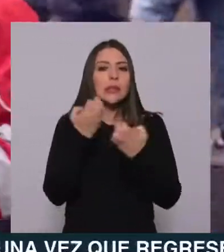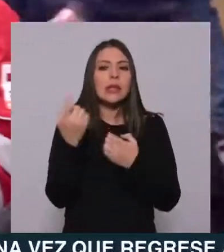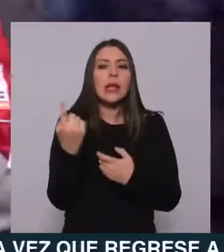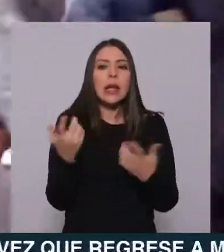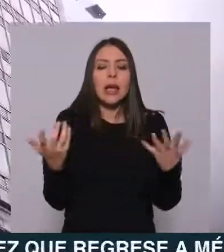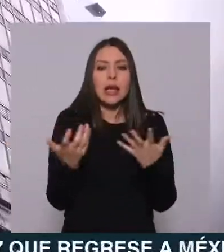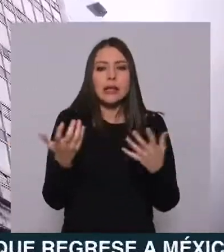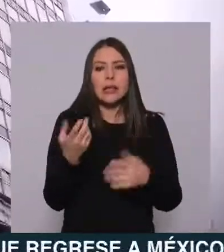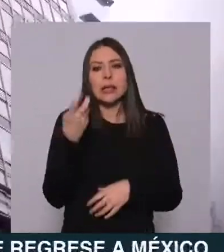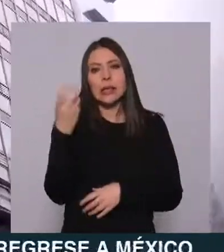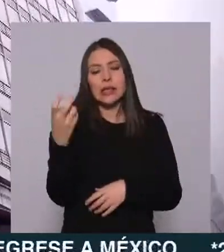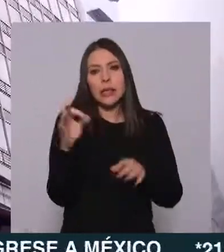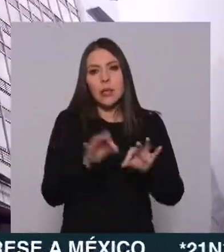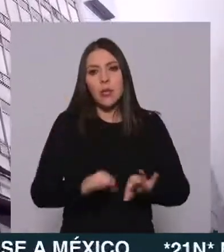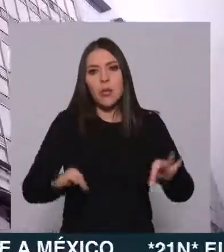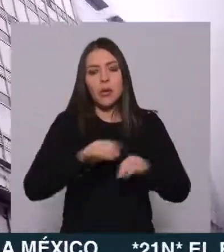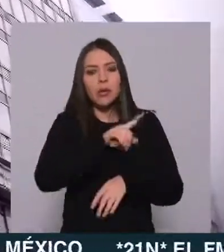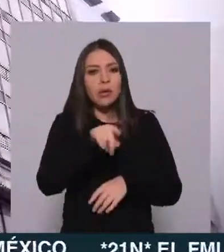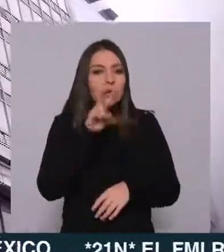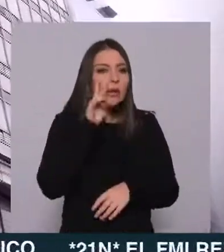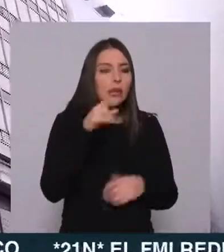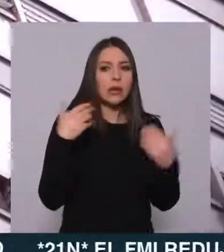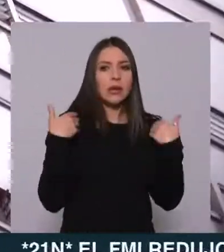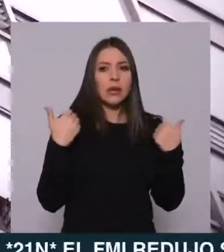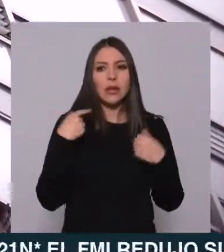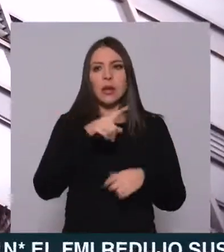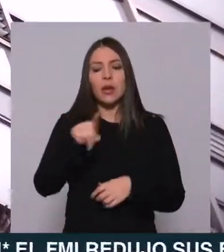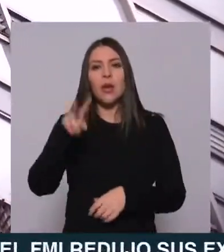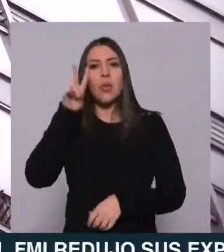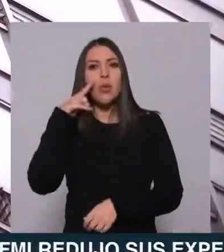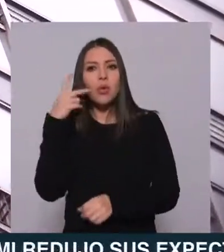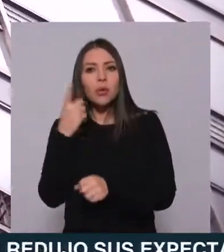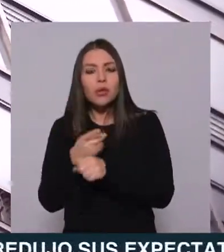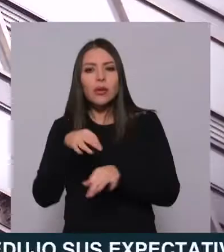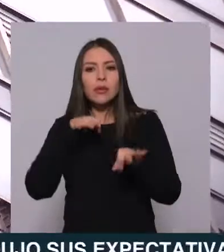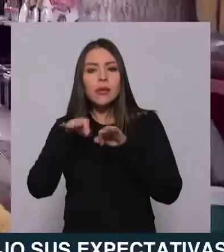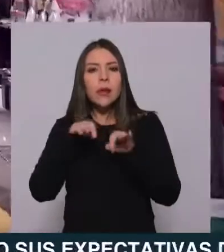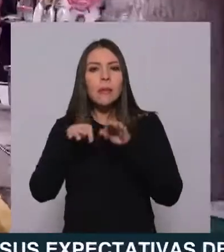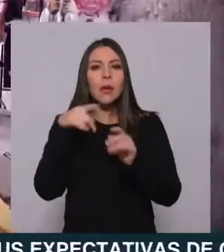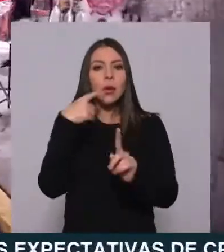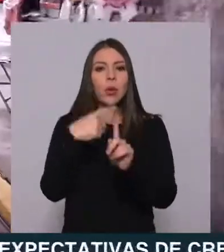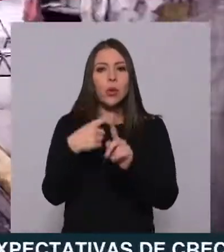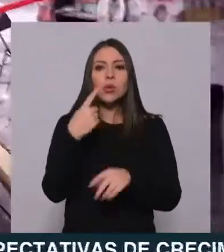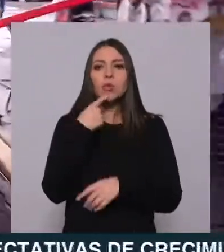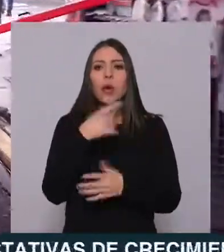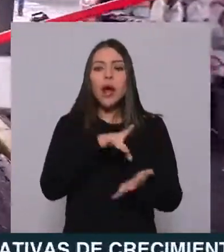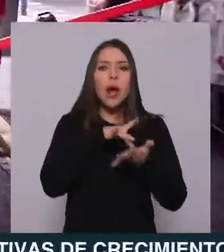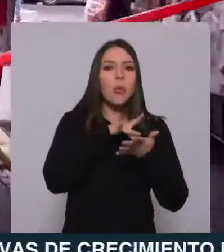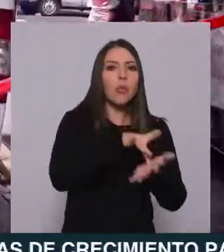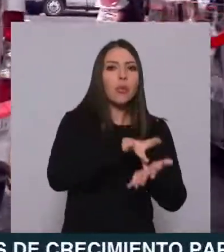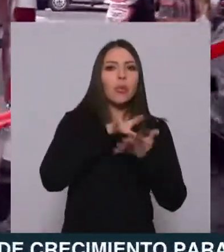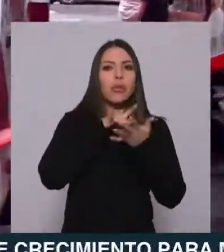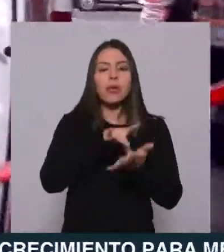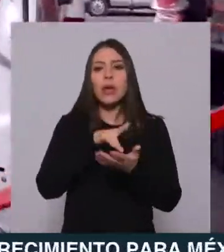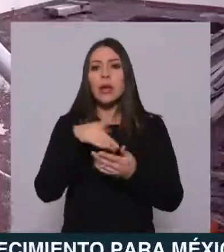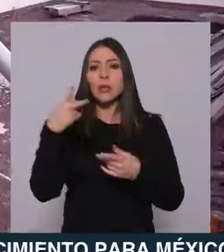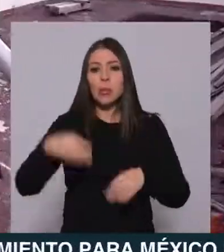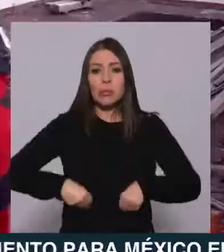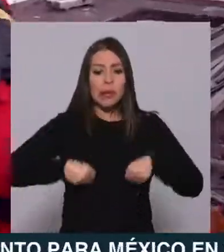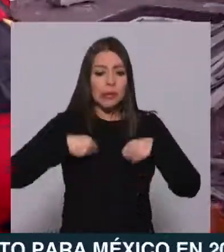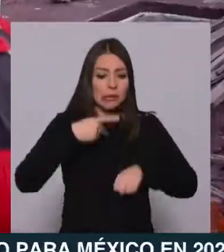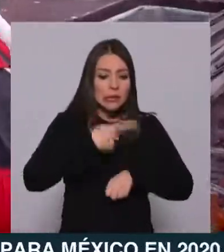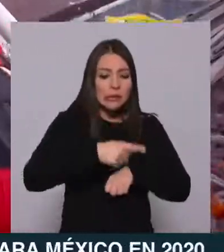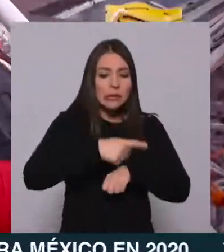de diferentes áreas dentro de la Cruz Roja, que arriesgan su vida para salvarla de otros. Se trabajó sobre un edificio